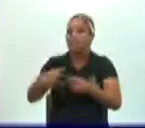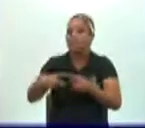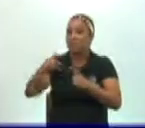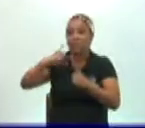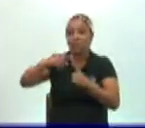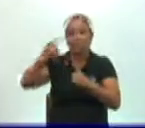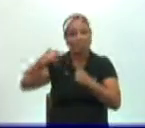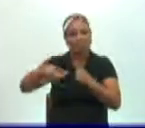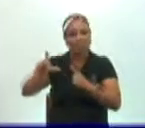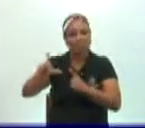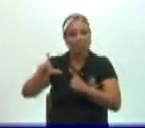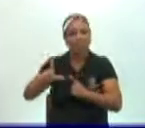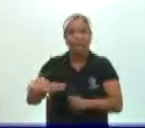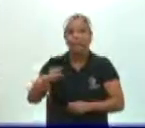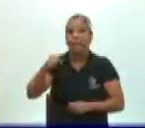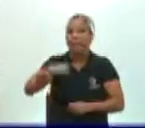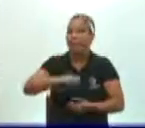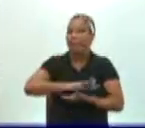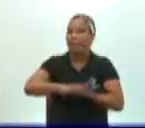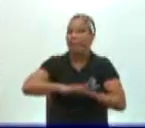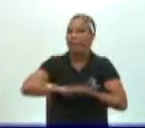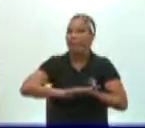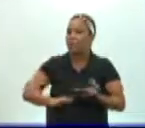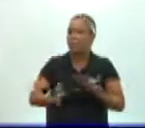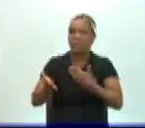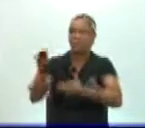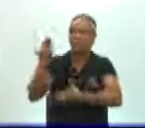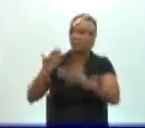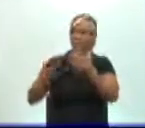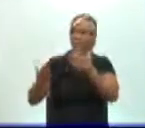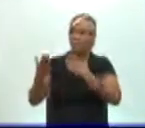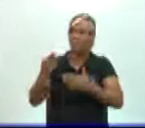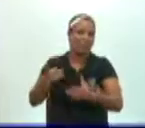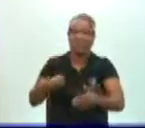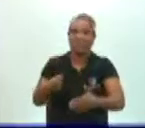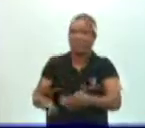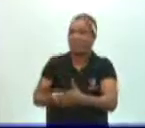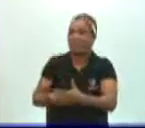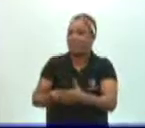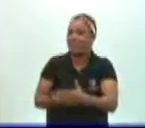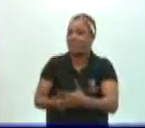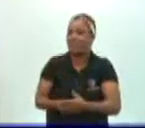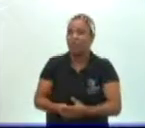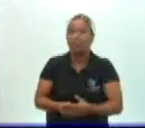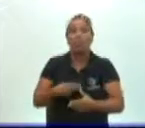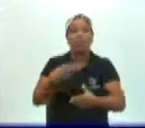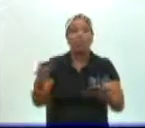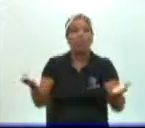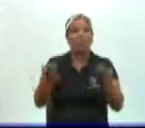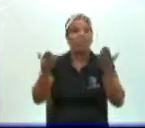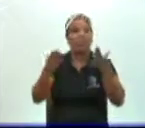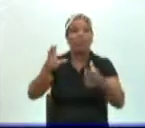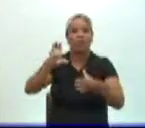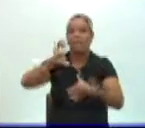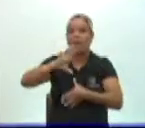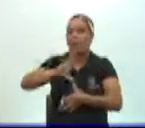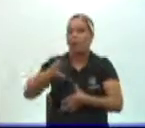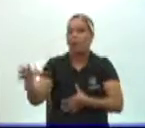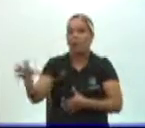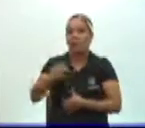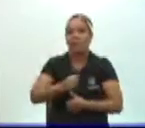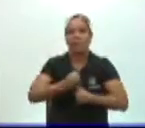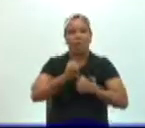a permitir precisamente ser antecedentes de esa lucha que va a desarrollar la América toda a caballo por